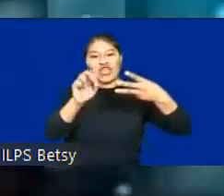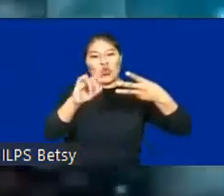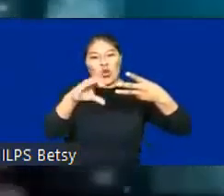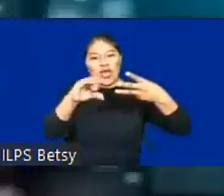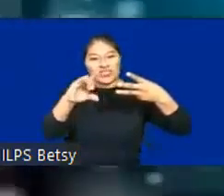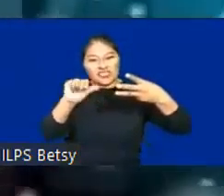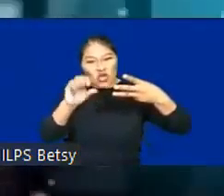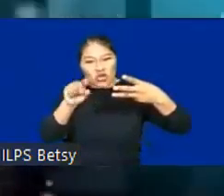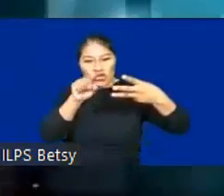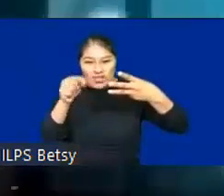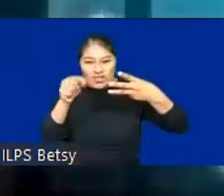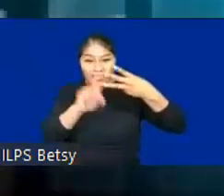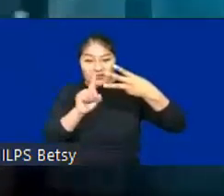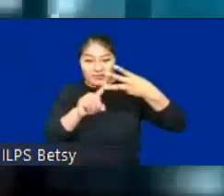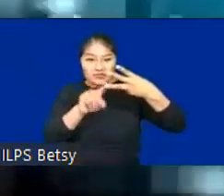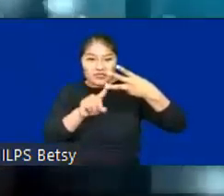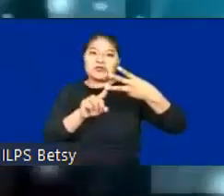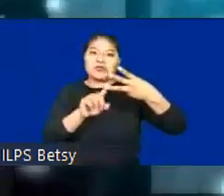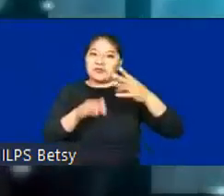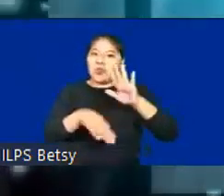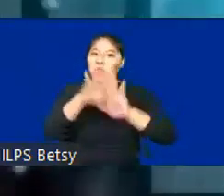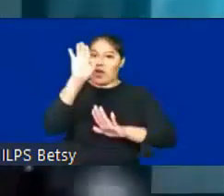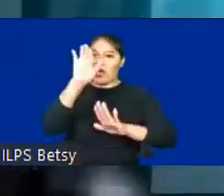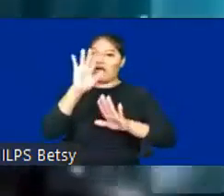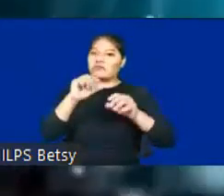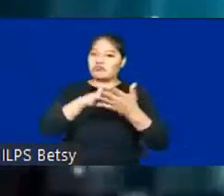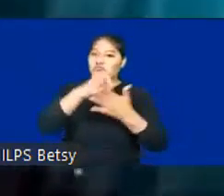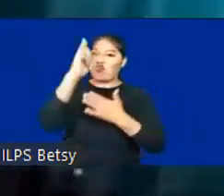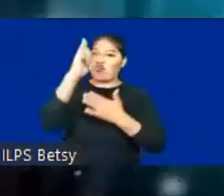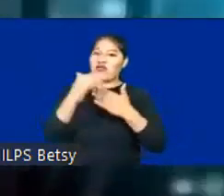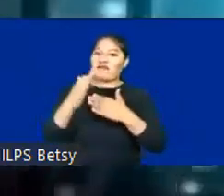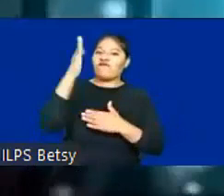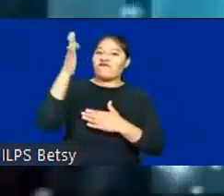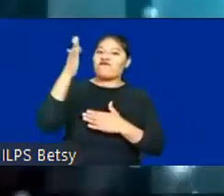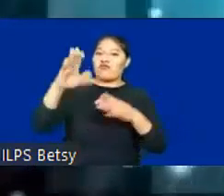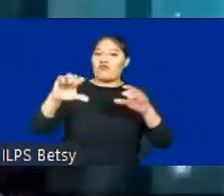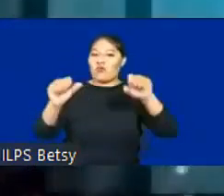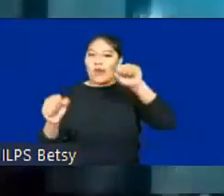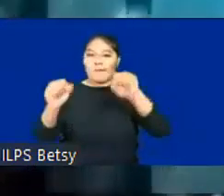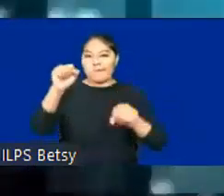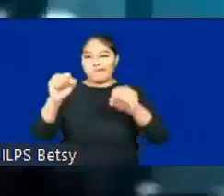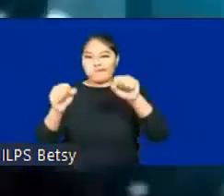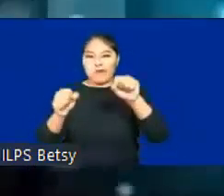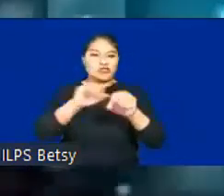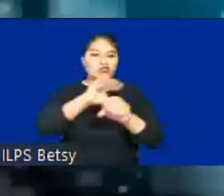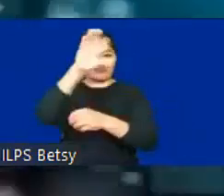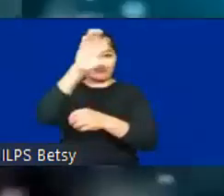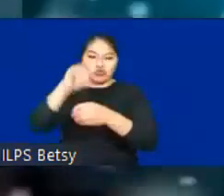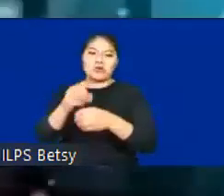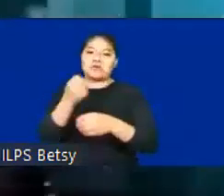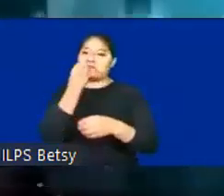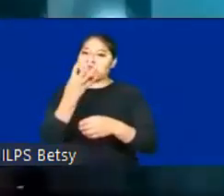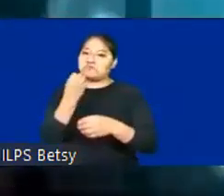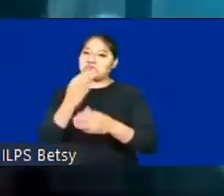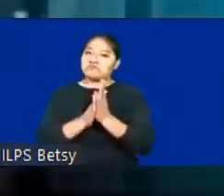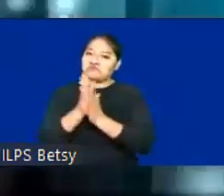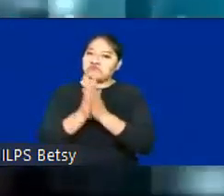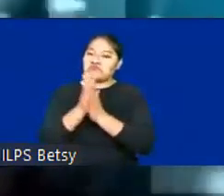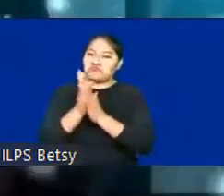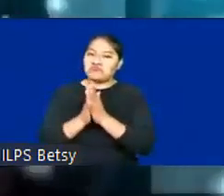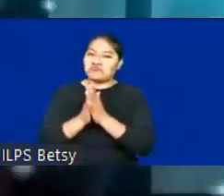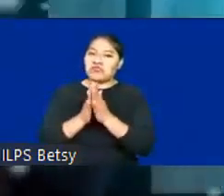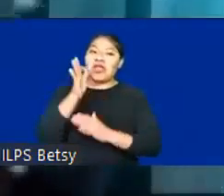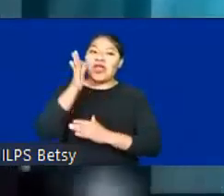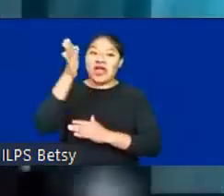un proyecto gigante, grande, que es la inscripción registral de competencias nacionales. Un proyecto bastante ambicioso, que es un proyecto de inversión,